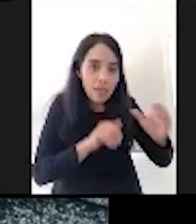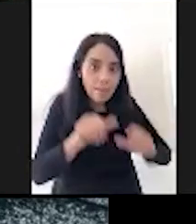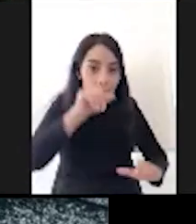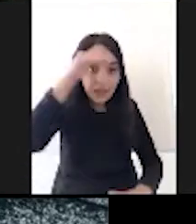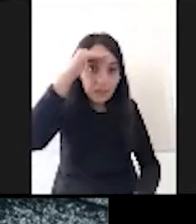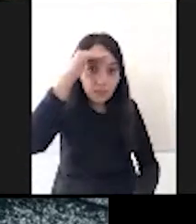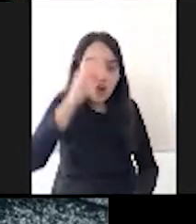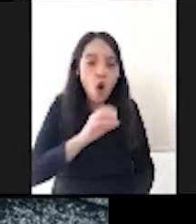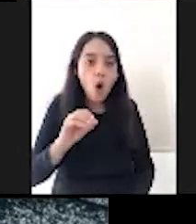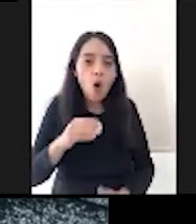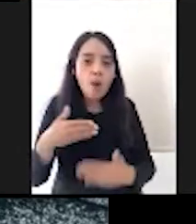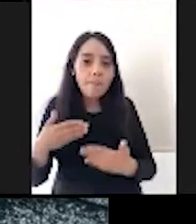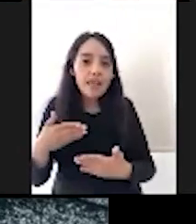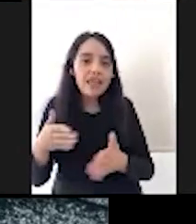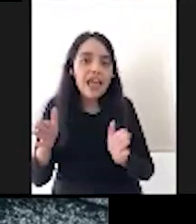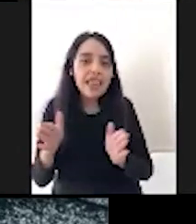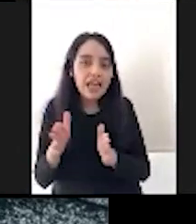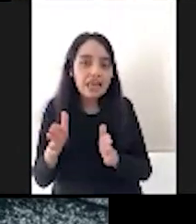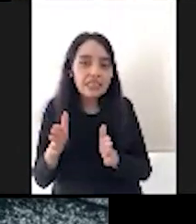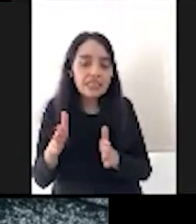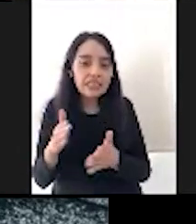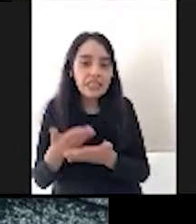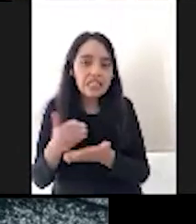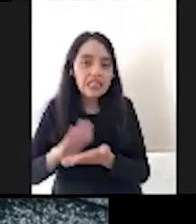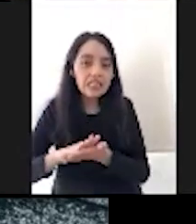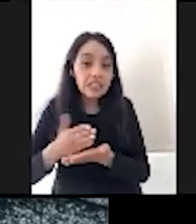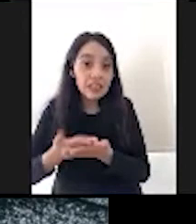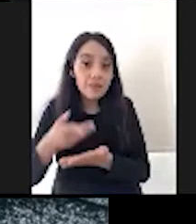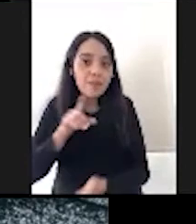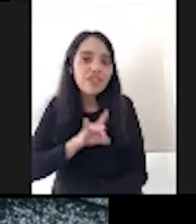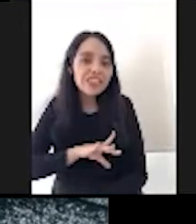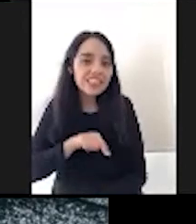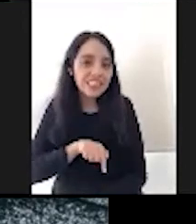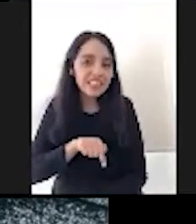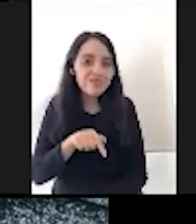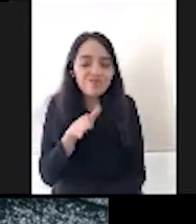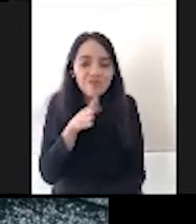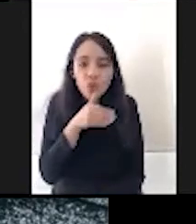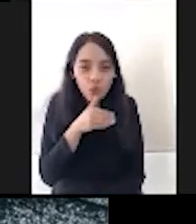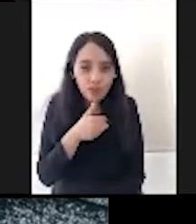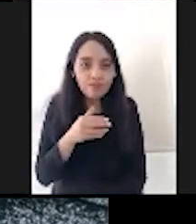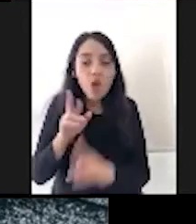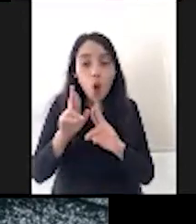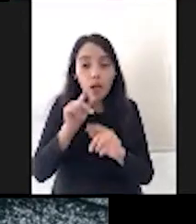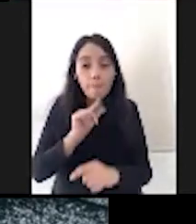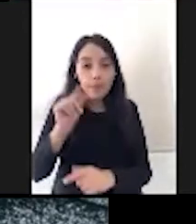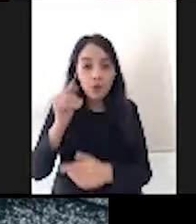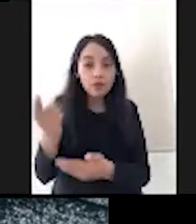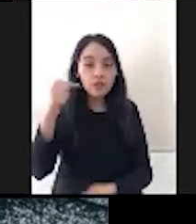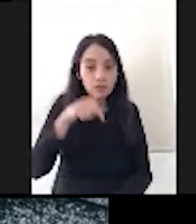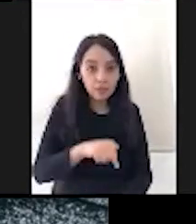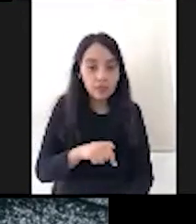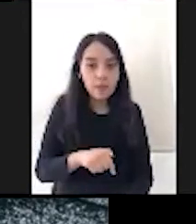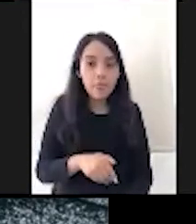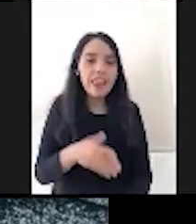implementadas en la clínica, pero no en Chile, ¿ya? Estas son cosas que acá todavía no han llegado a la clínica y que esperemos que lleguen. Las limitaciones son varias, desde